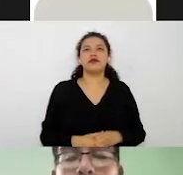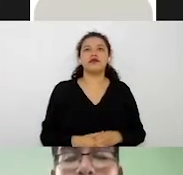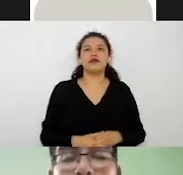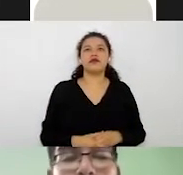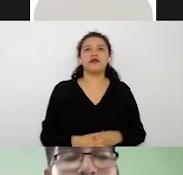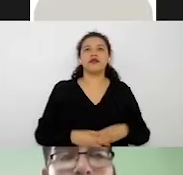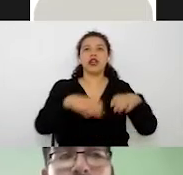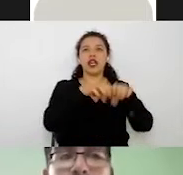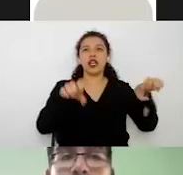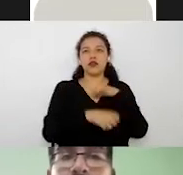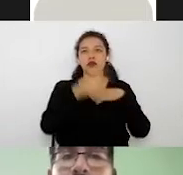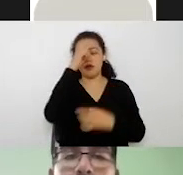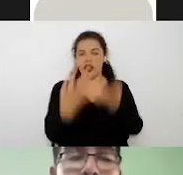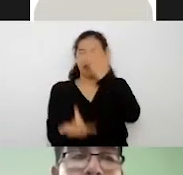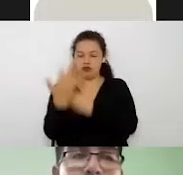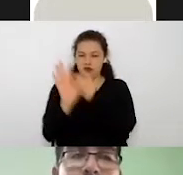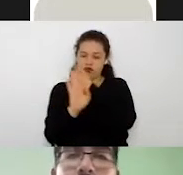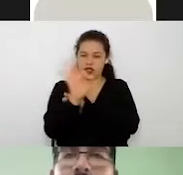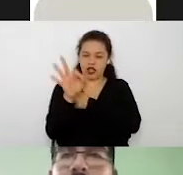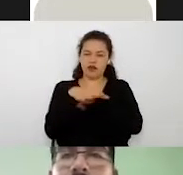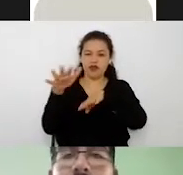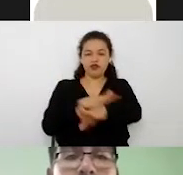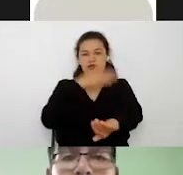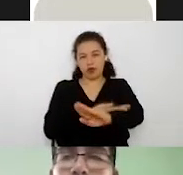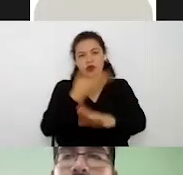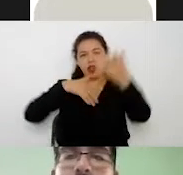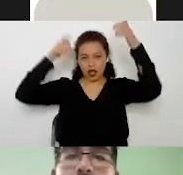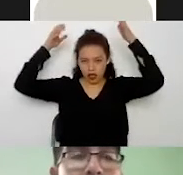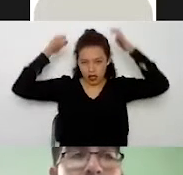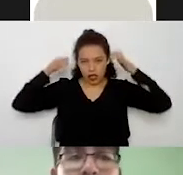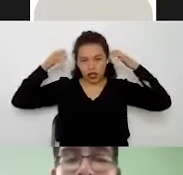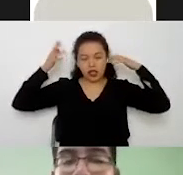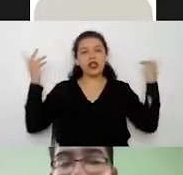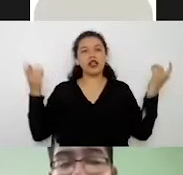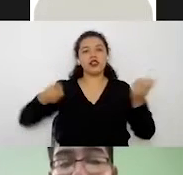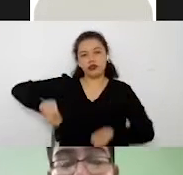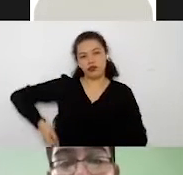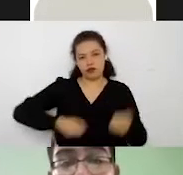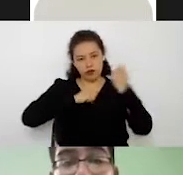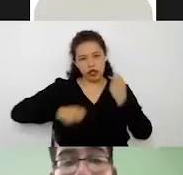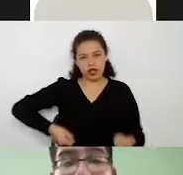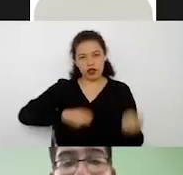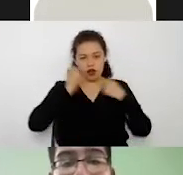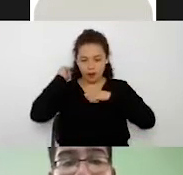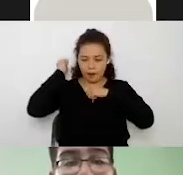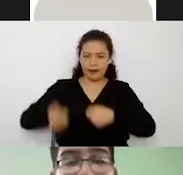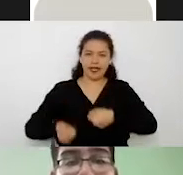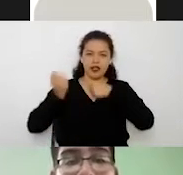equipo contra incendio, como lo pueden ser botas, como lo pueden ser cascos, como lo pueden ser palas, como lo pueden ser picos.